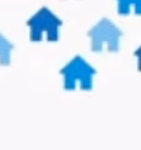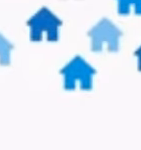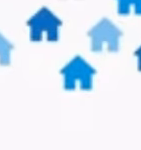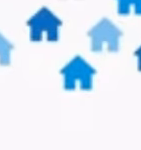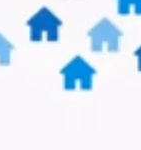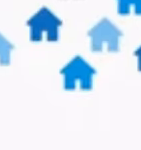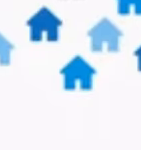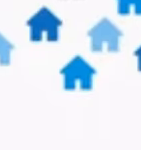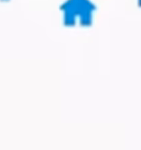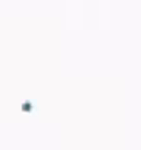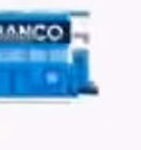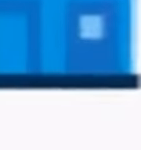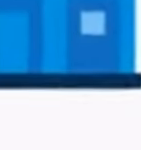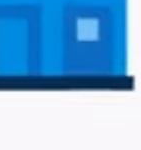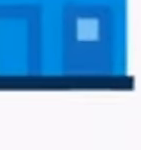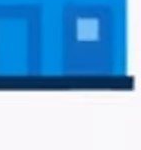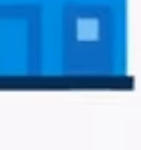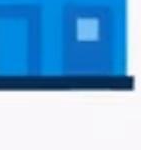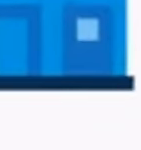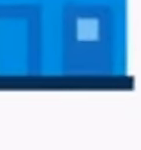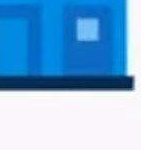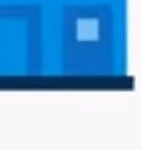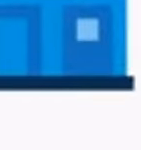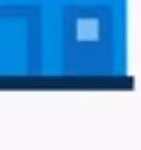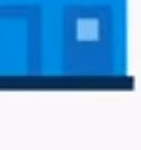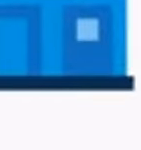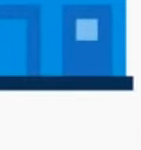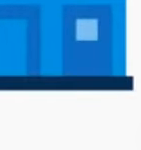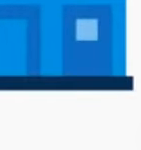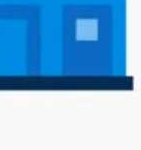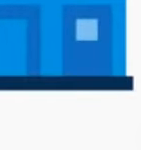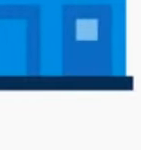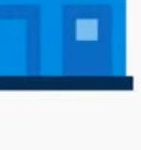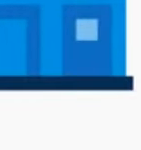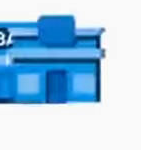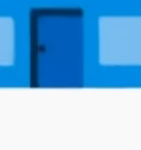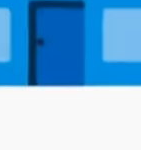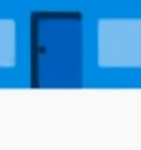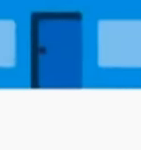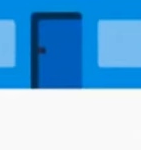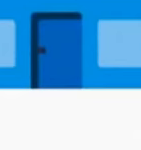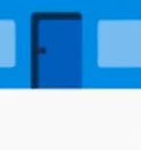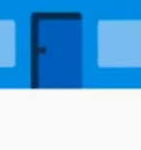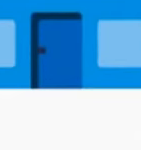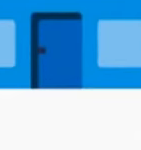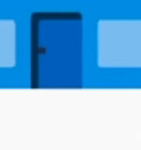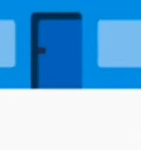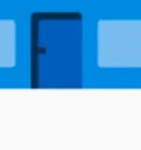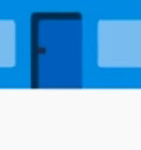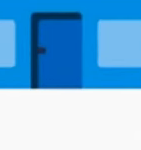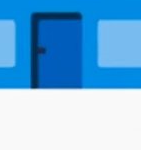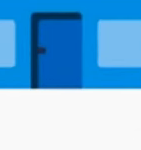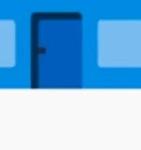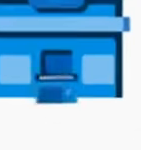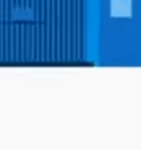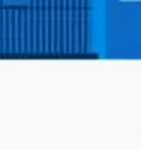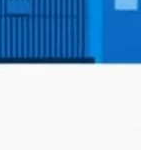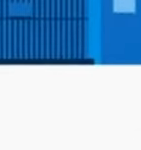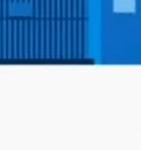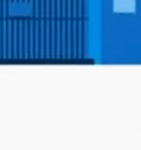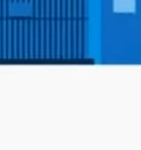millones de hogares guatemaltecos. Contaremos con el apoyo de la Asociación Bancaria de Guatemala, comercios afiliados como